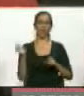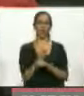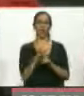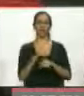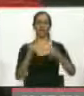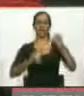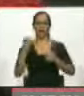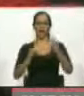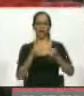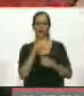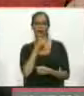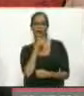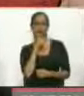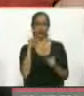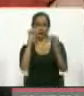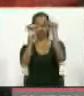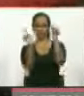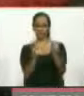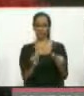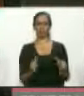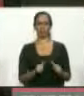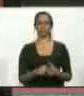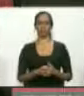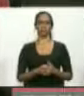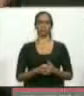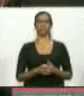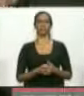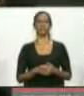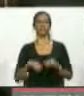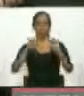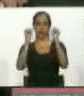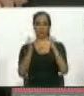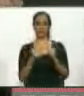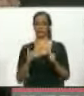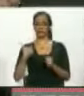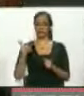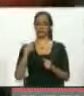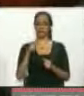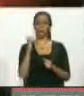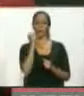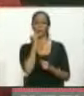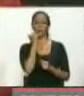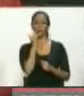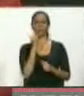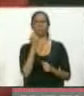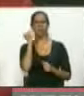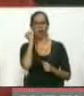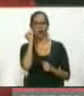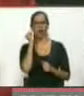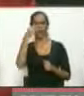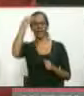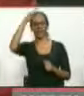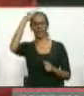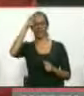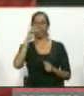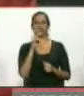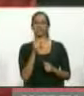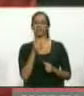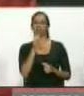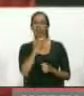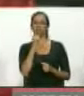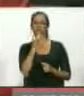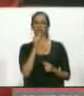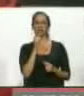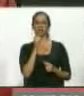carro de ricky más llamar a este los artistas han salido a protestar la muchacha está mexicana la cantante está mexicana